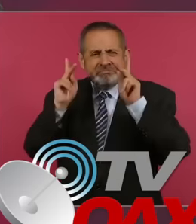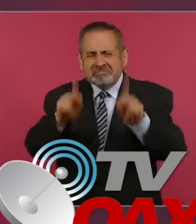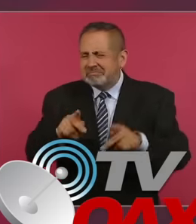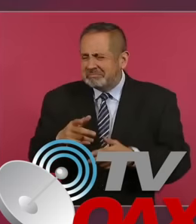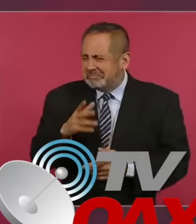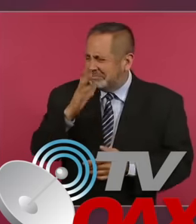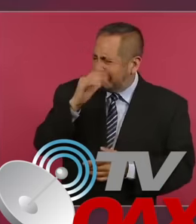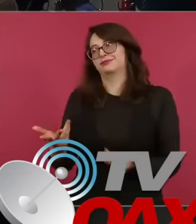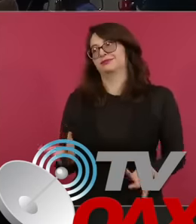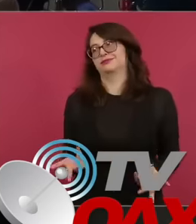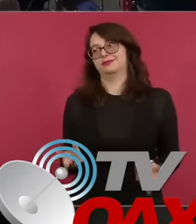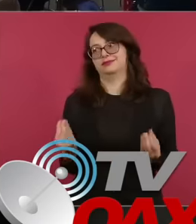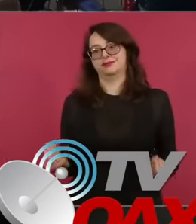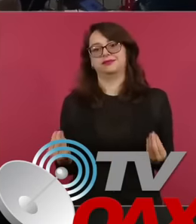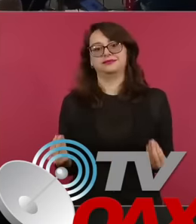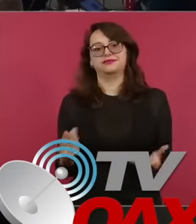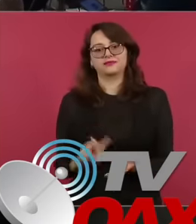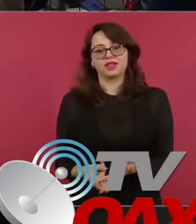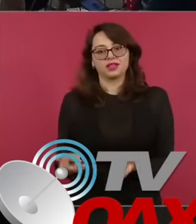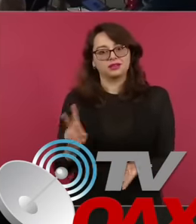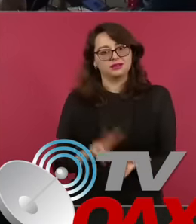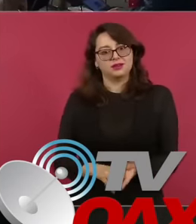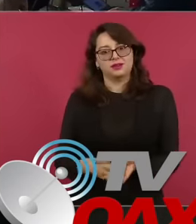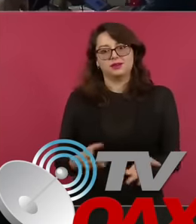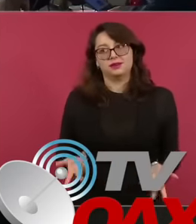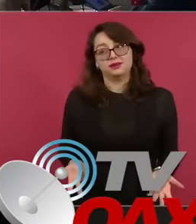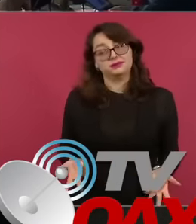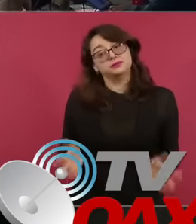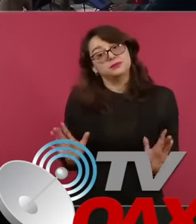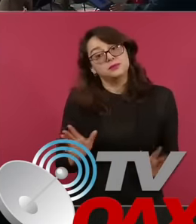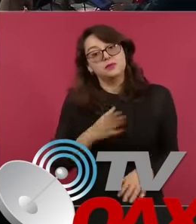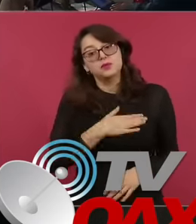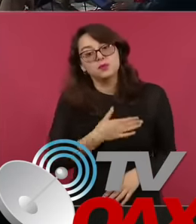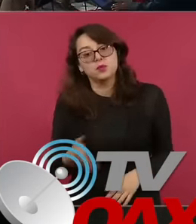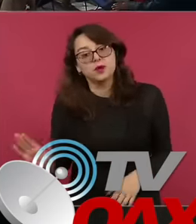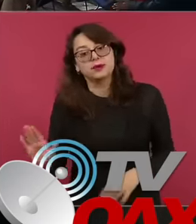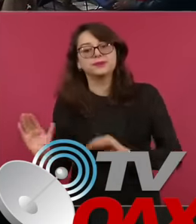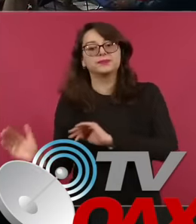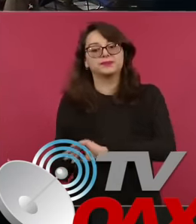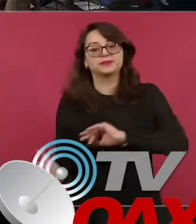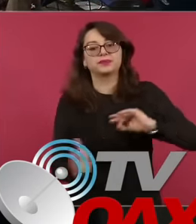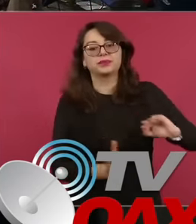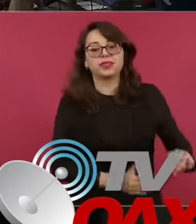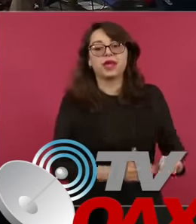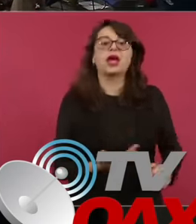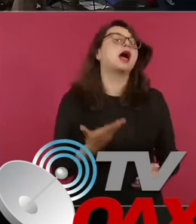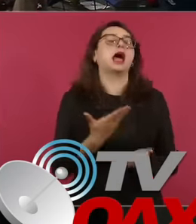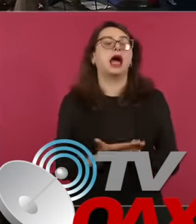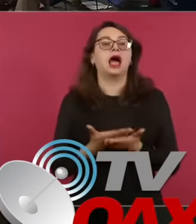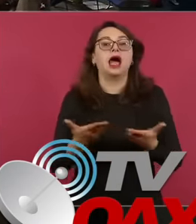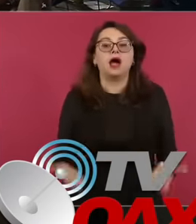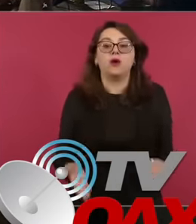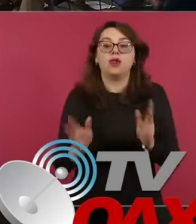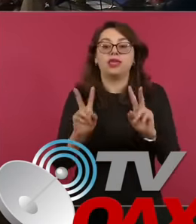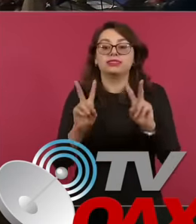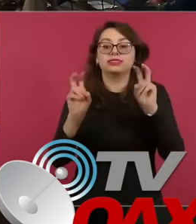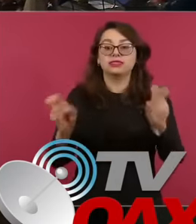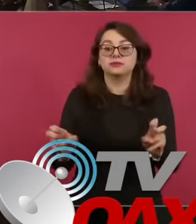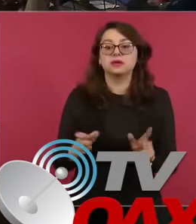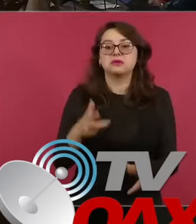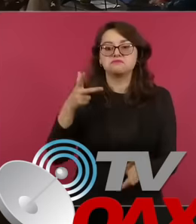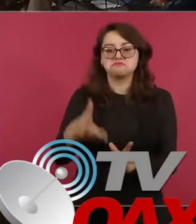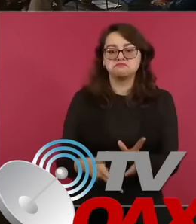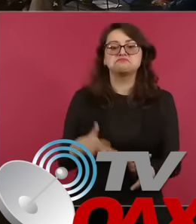chiflados. Pero sí, en el caso de los ferrocarriles es muy buena la pregunta y ya